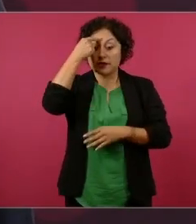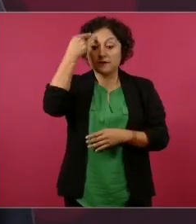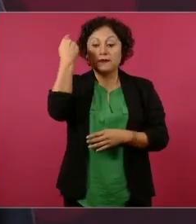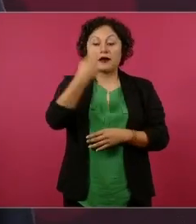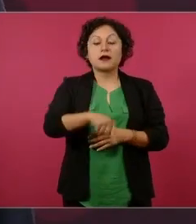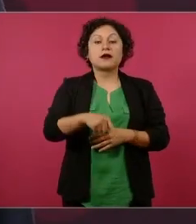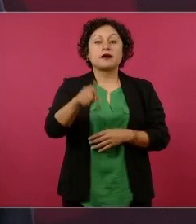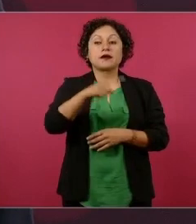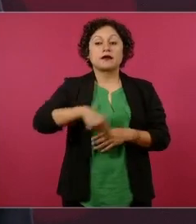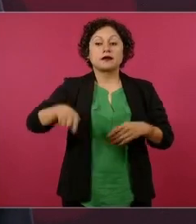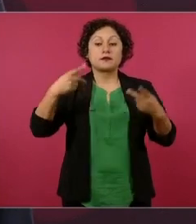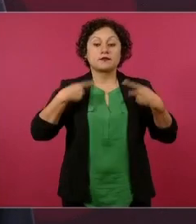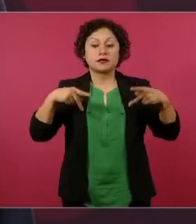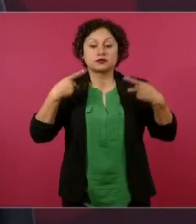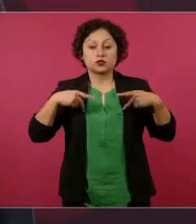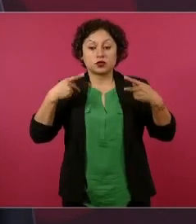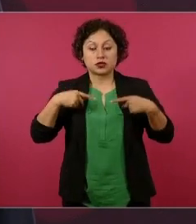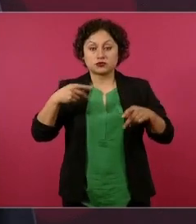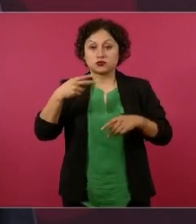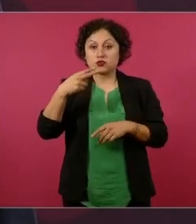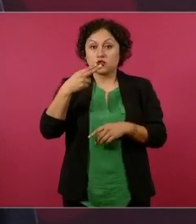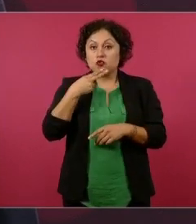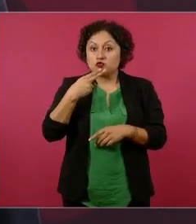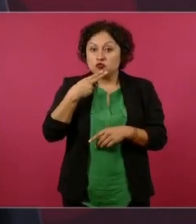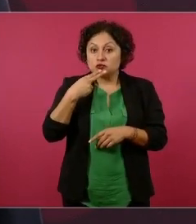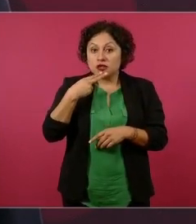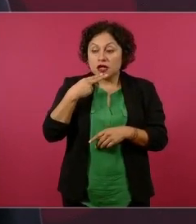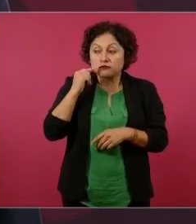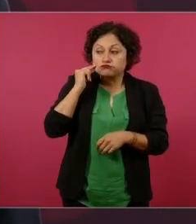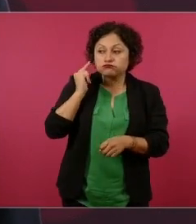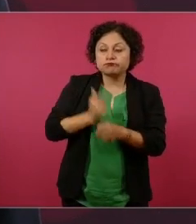delincuentes, narcotraficantes.